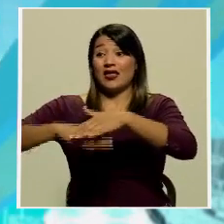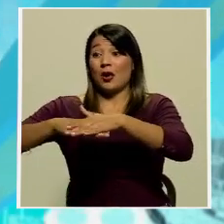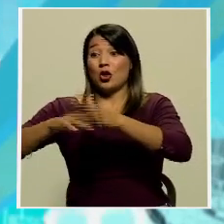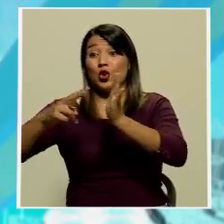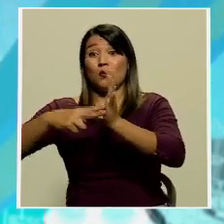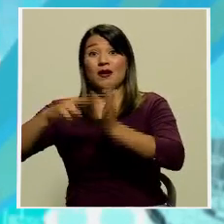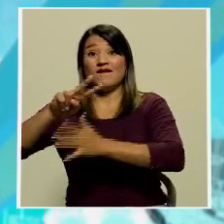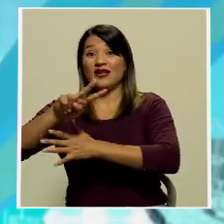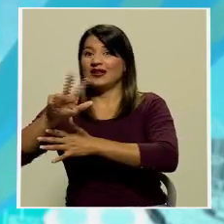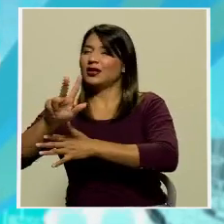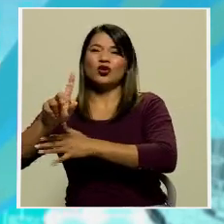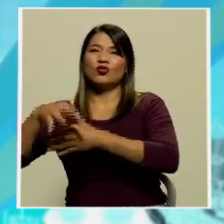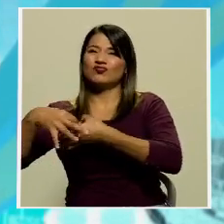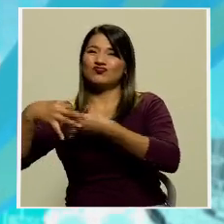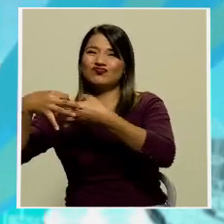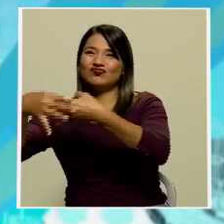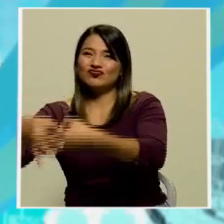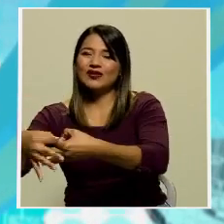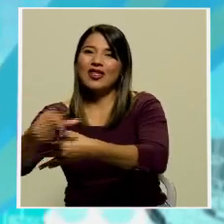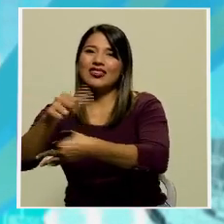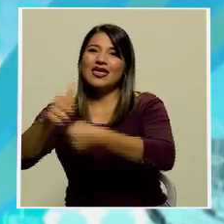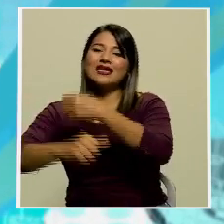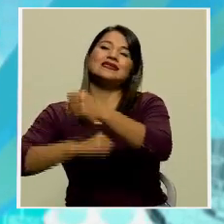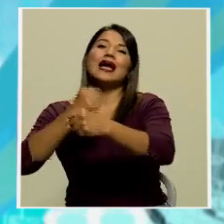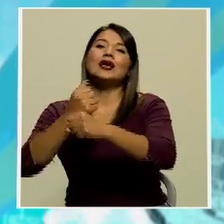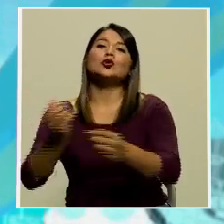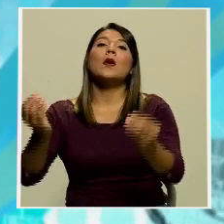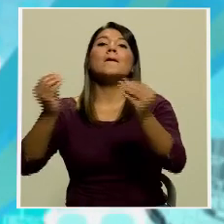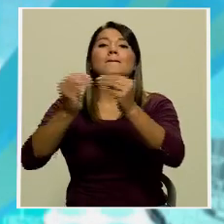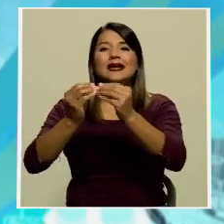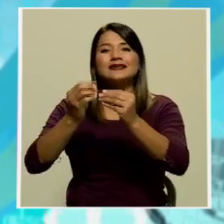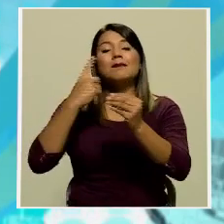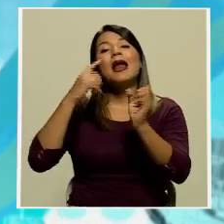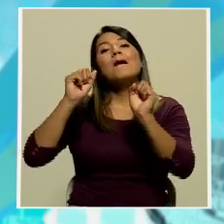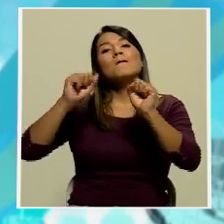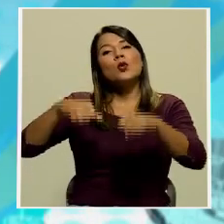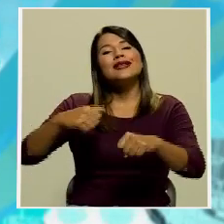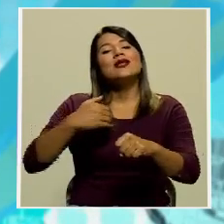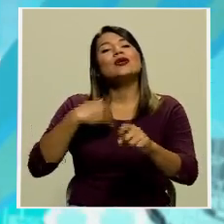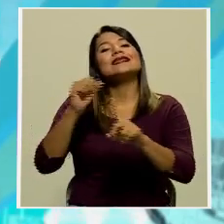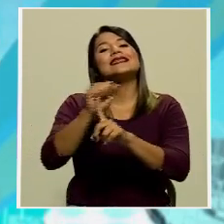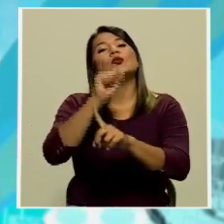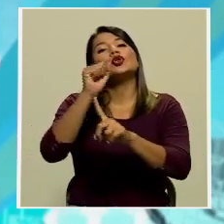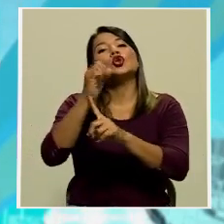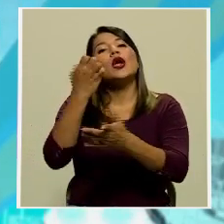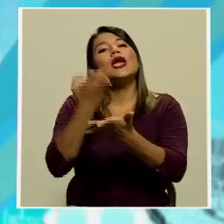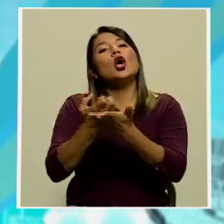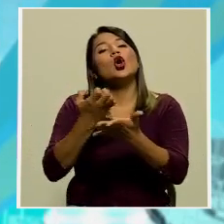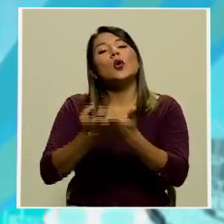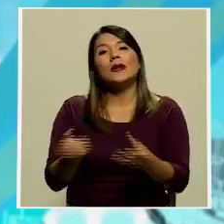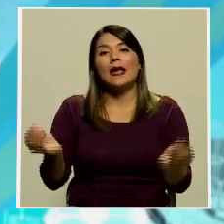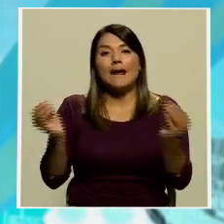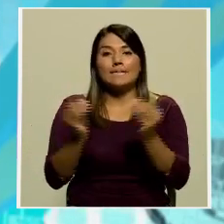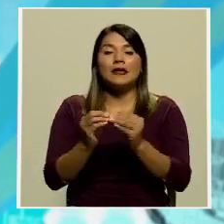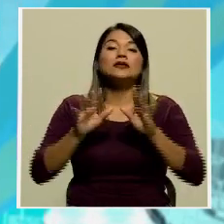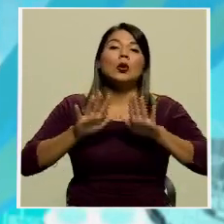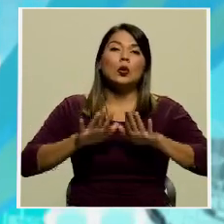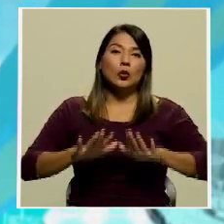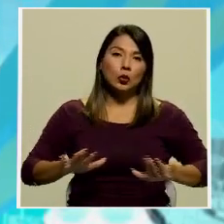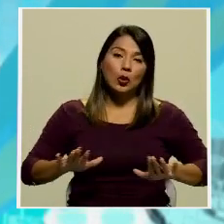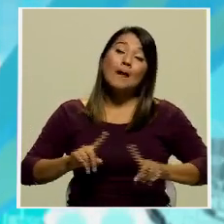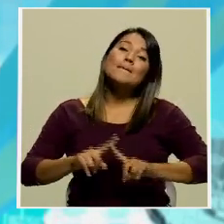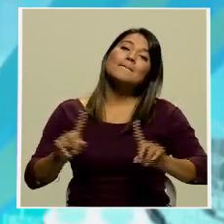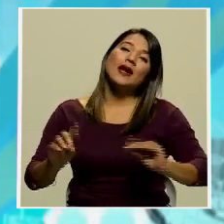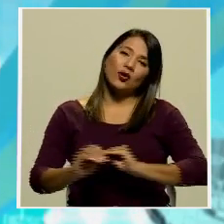10 años y poder tener un periodo financiero un poco más liviano, por supuesto, a cambio de muchas de las cosas